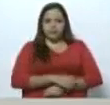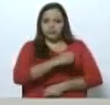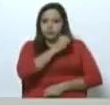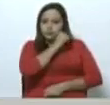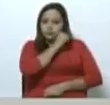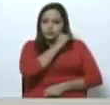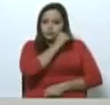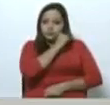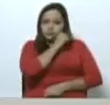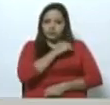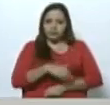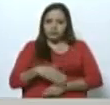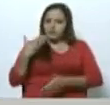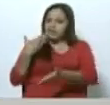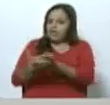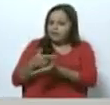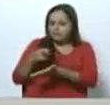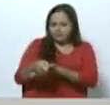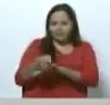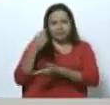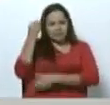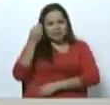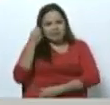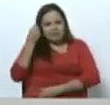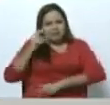Roger. No, bueno, ya el tema de Colombia creo que